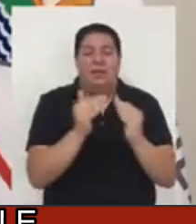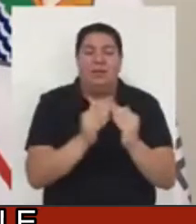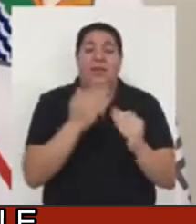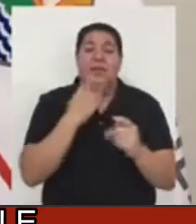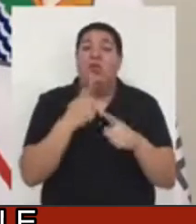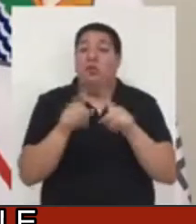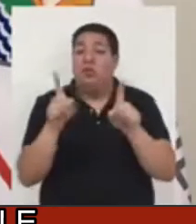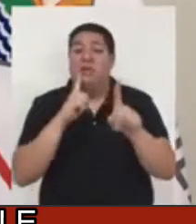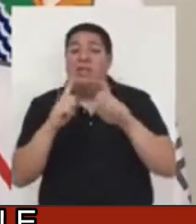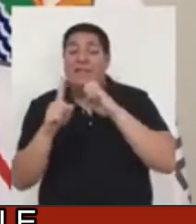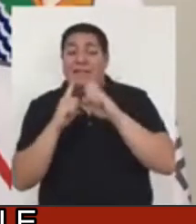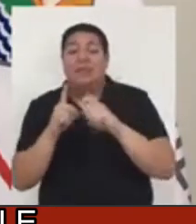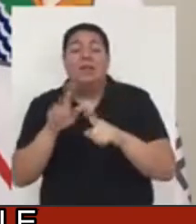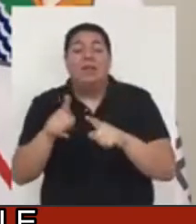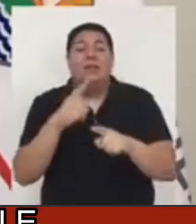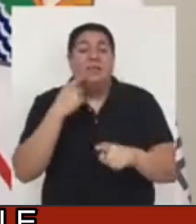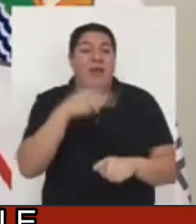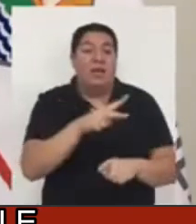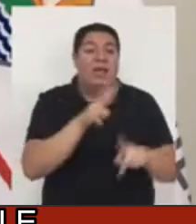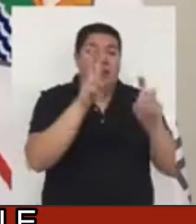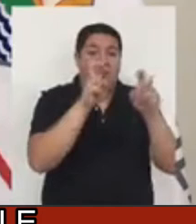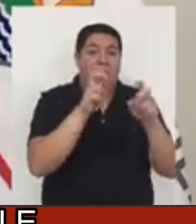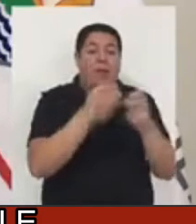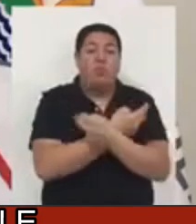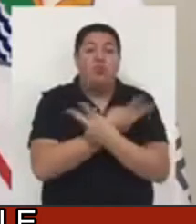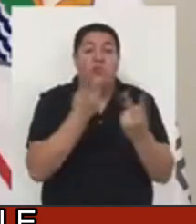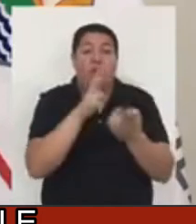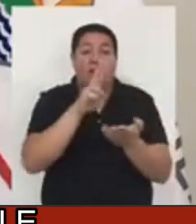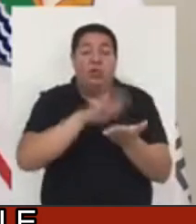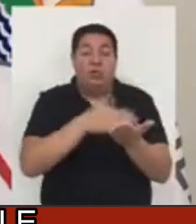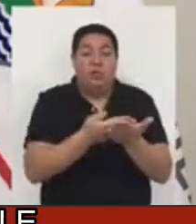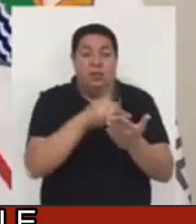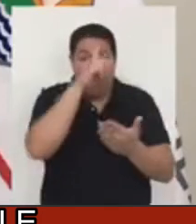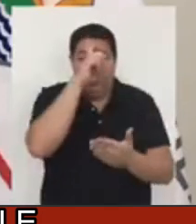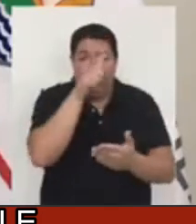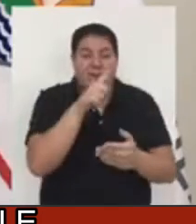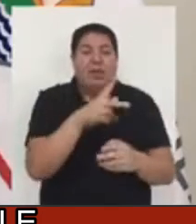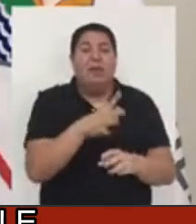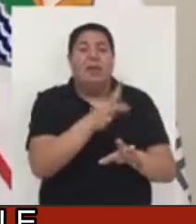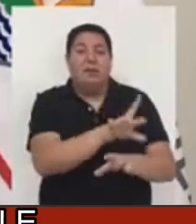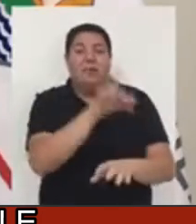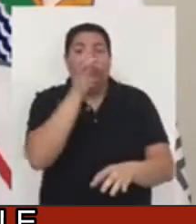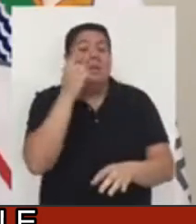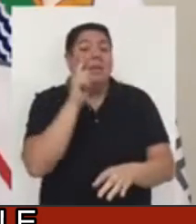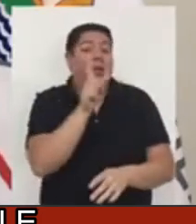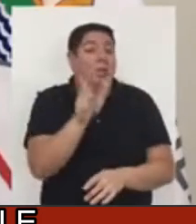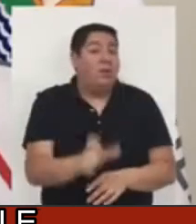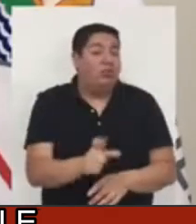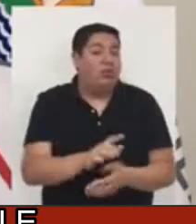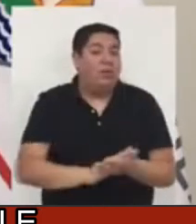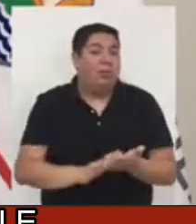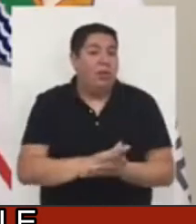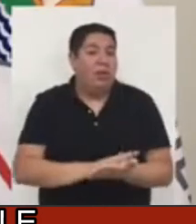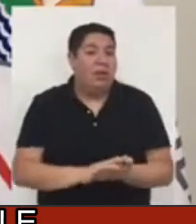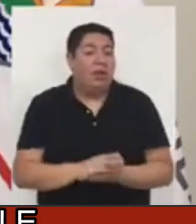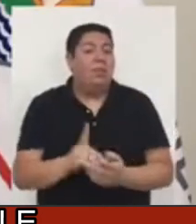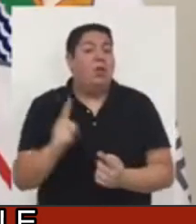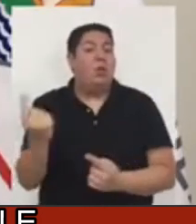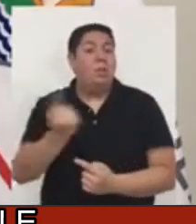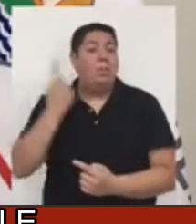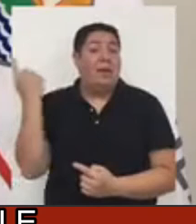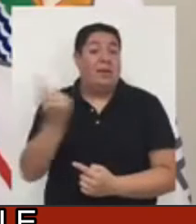examen, en el servicio público hay un cierto protocolo para tomar los exámenes, pero si las personas se lo toman de manera